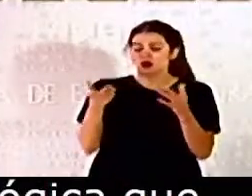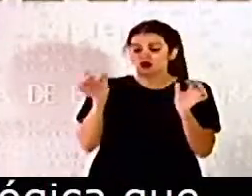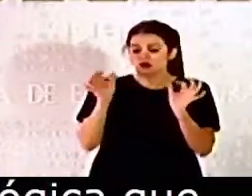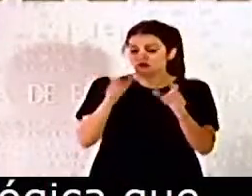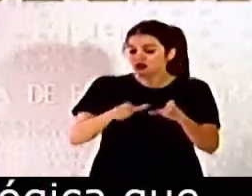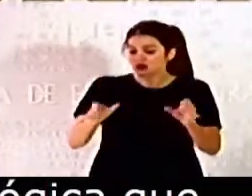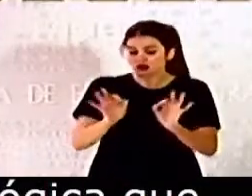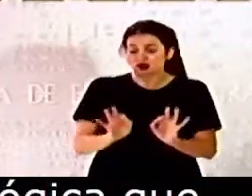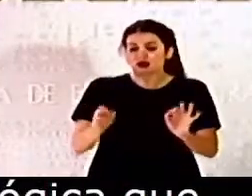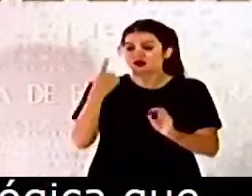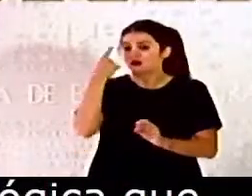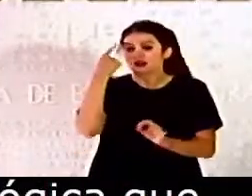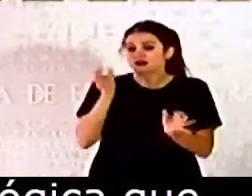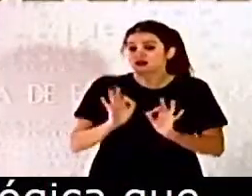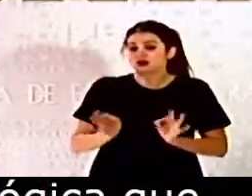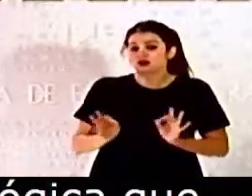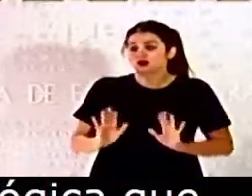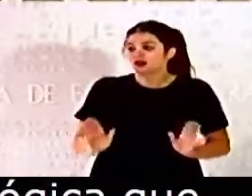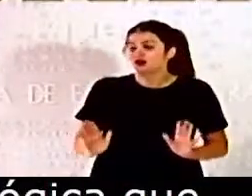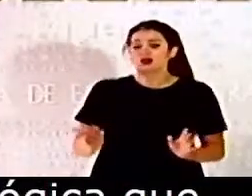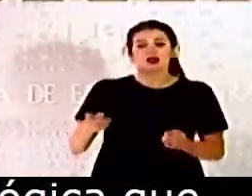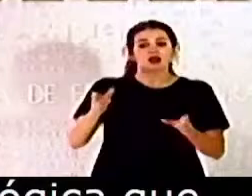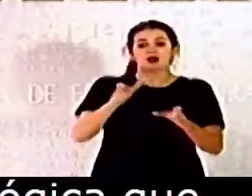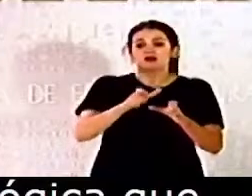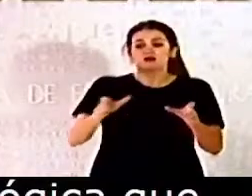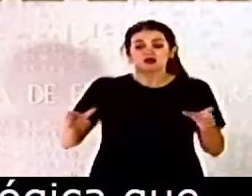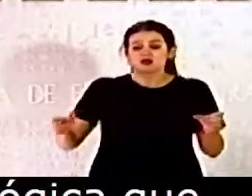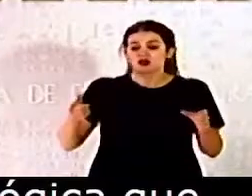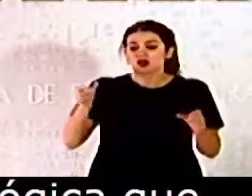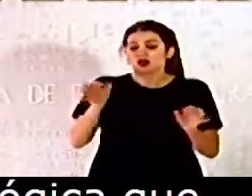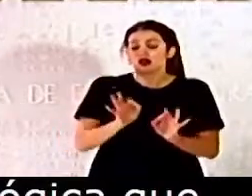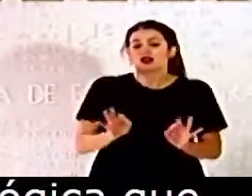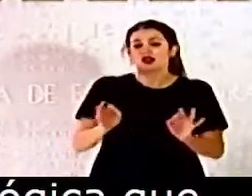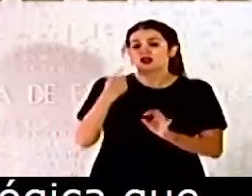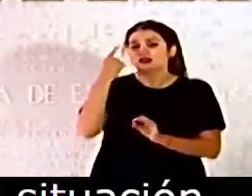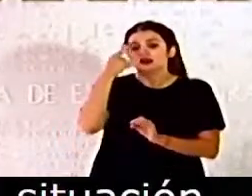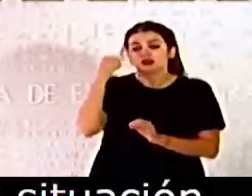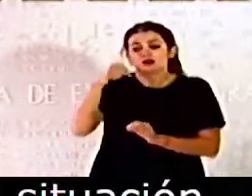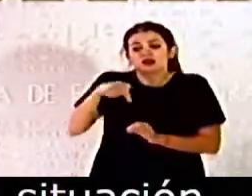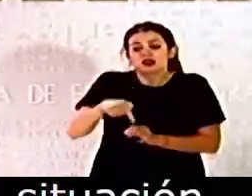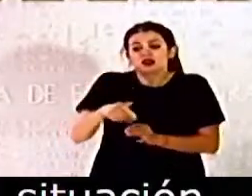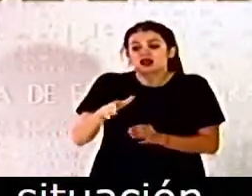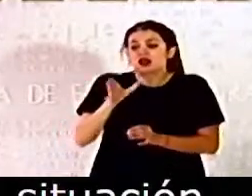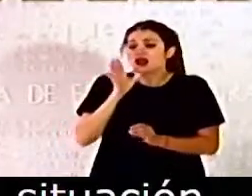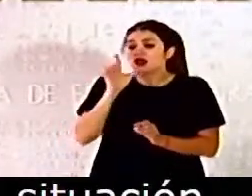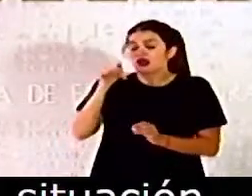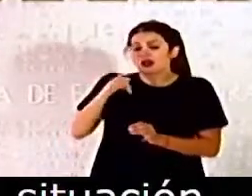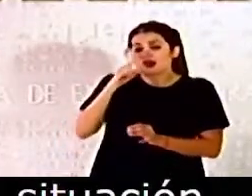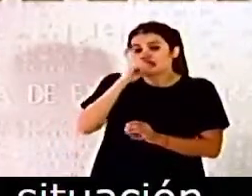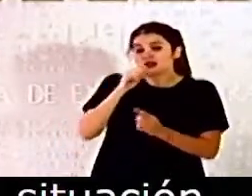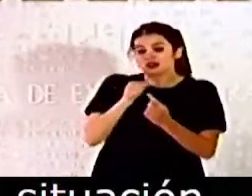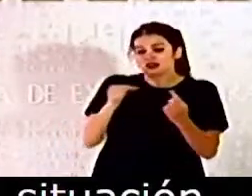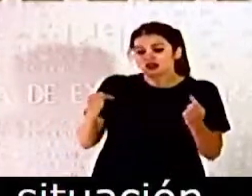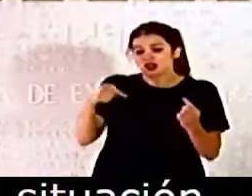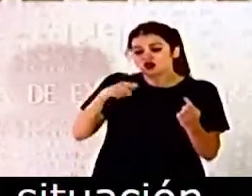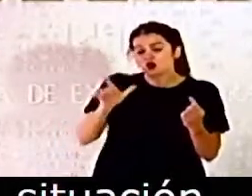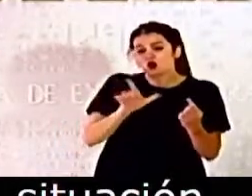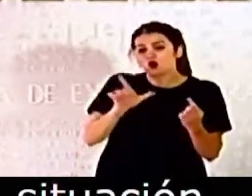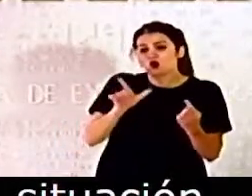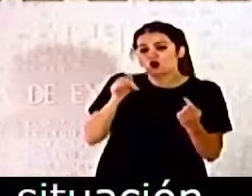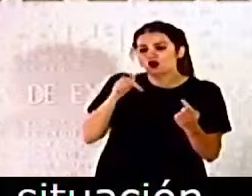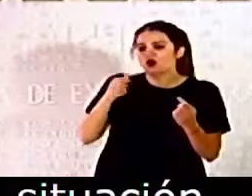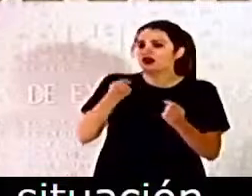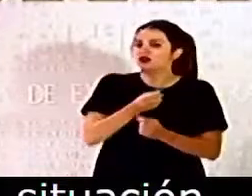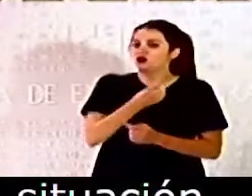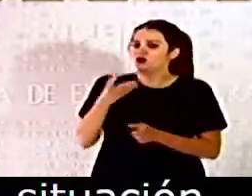tampoco. Es decir, nadie esperaba que en el mes de julio de este año tuviésemos estas cifras de incidencia, ¿no?